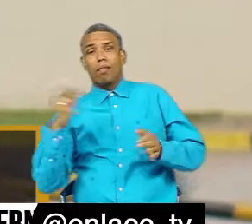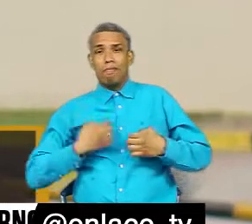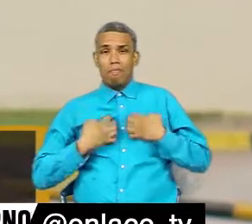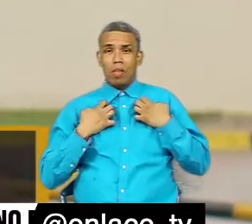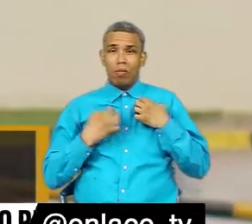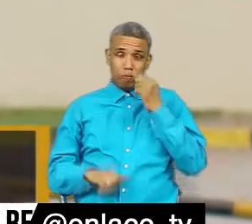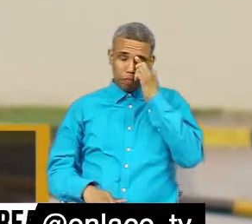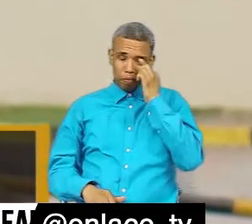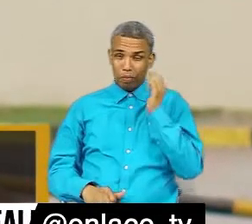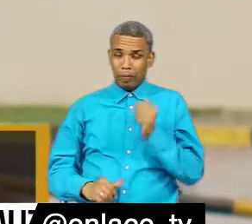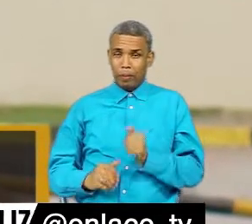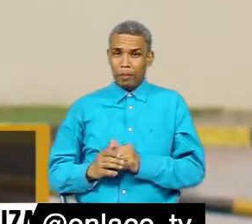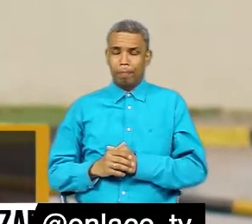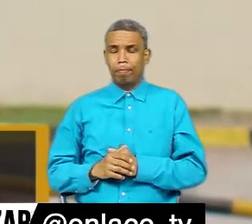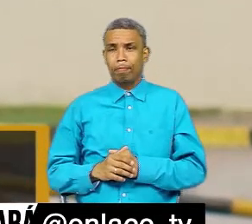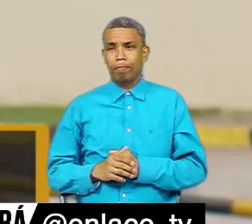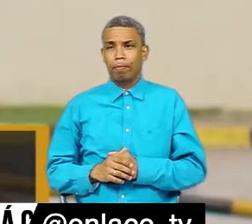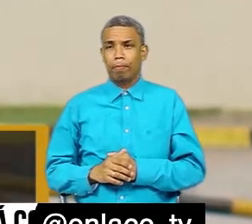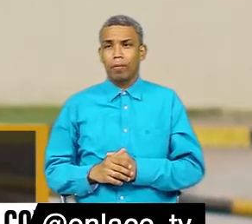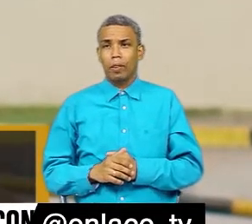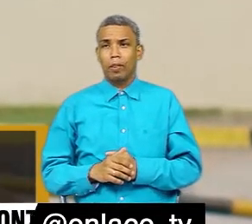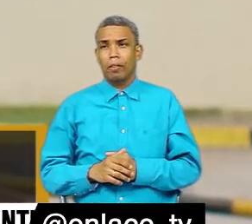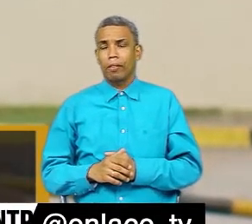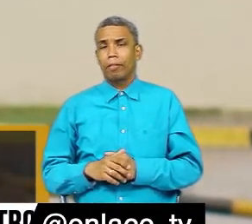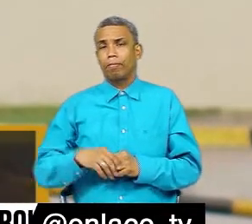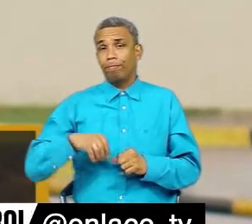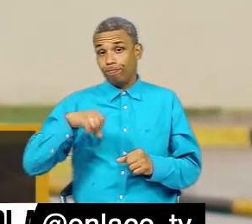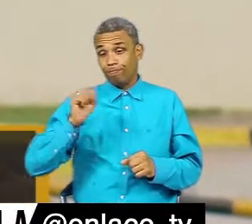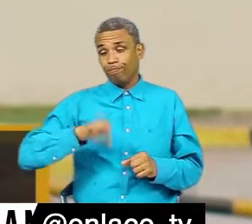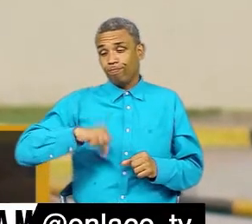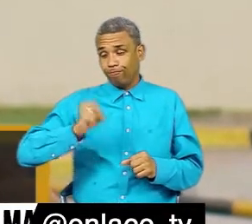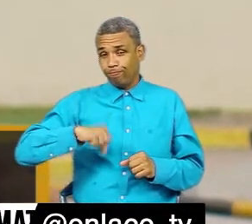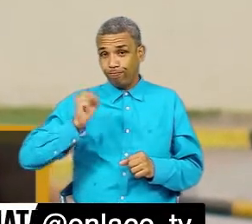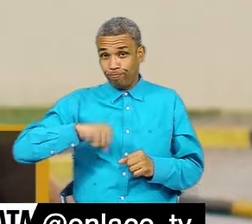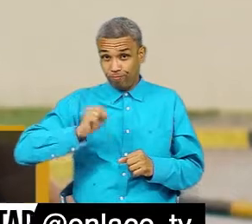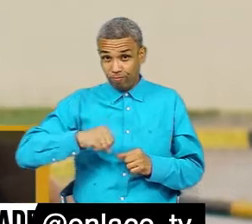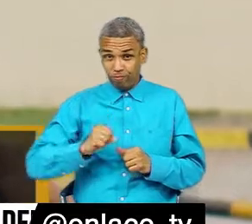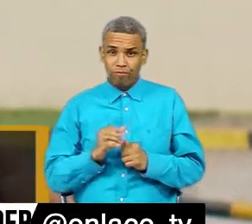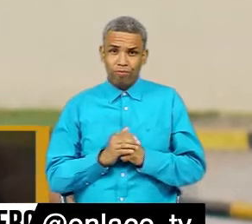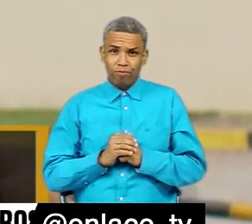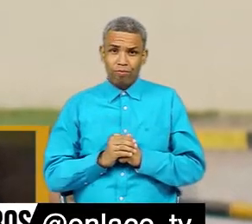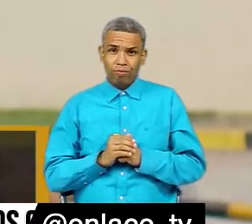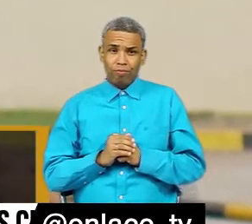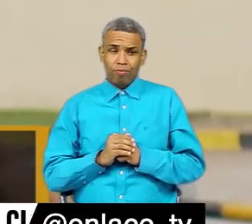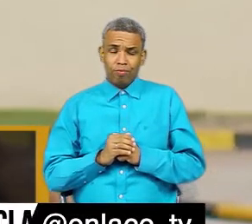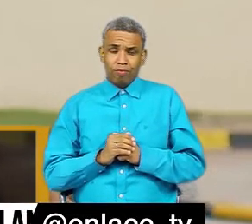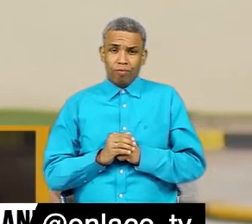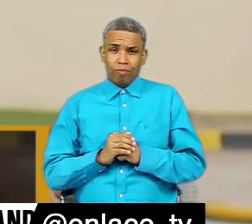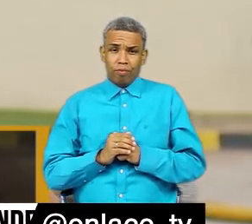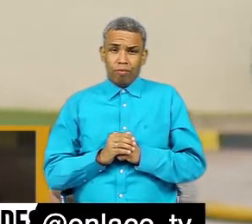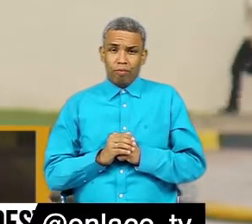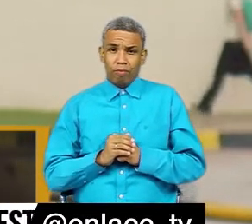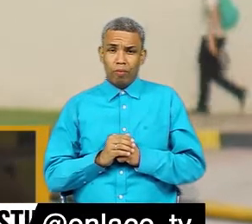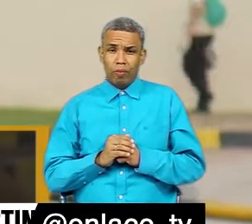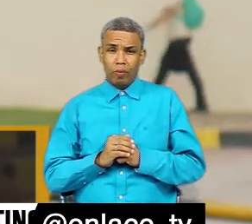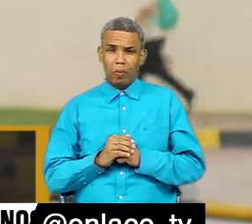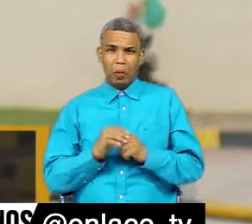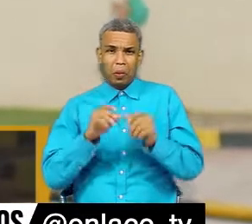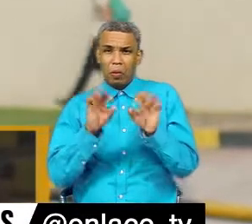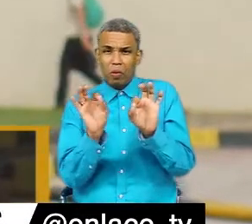general. Como quiera que pudiéramos estar frente a una reactivación de este tipo de actos de delincuencia común y frente a nuevos hechos de